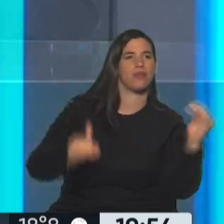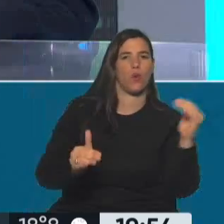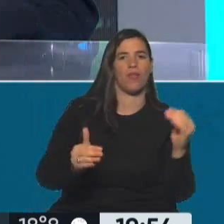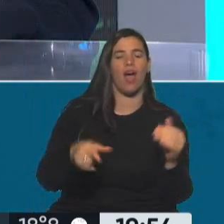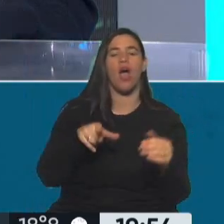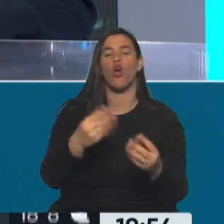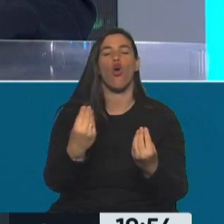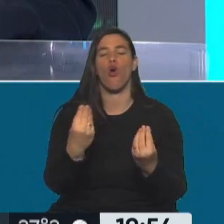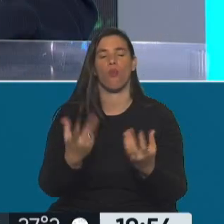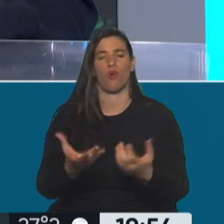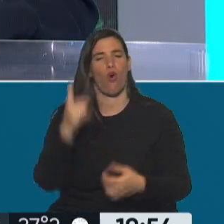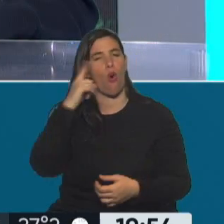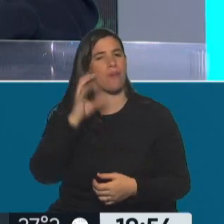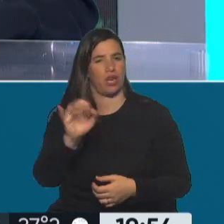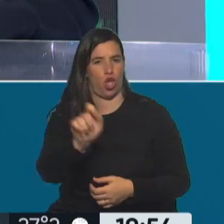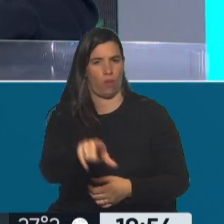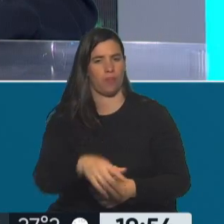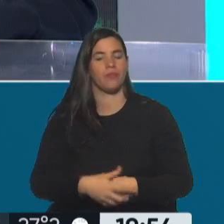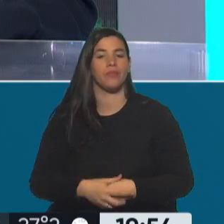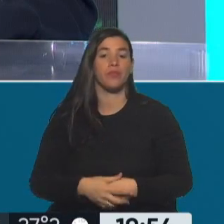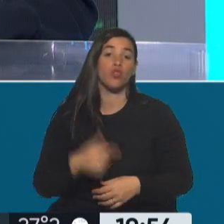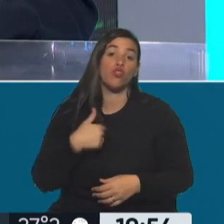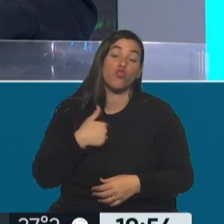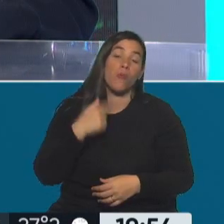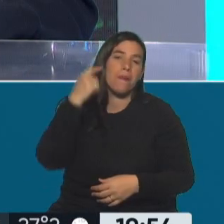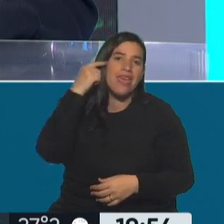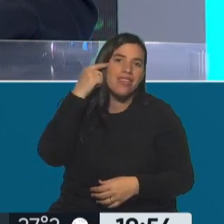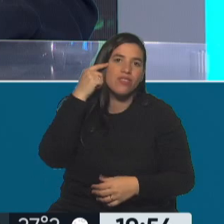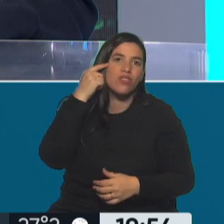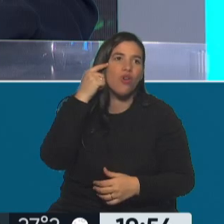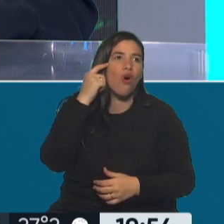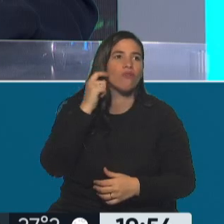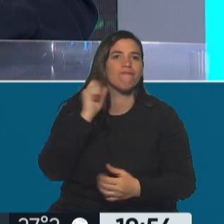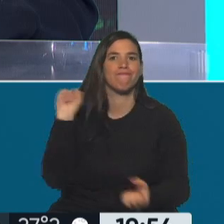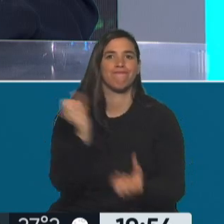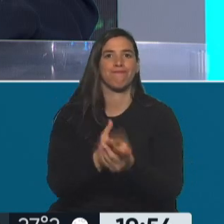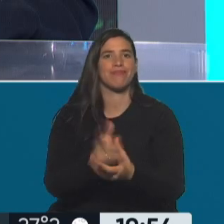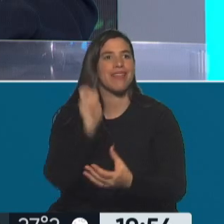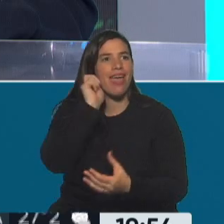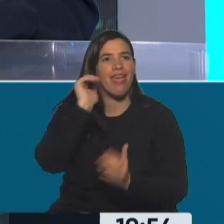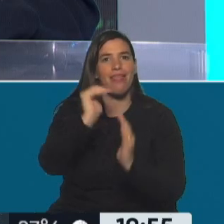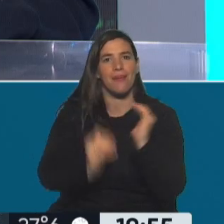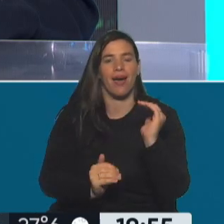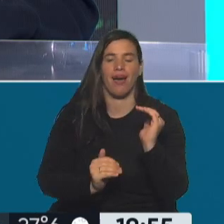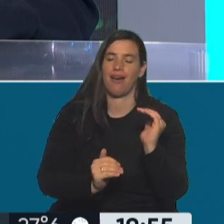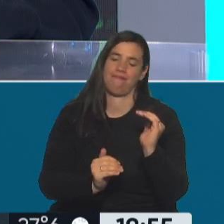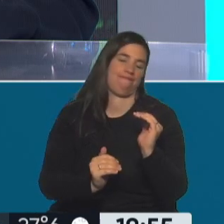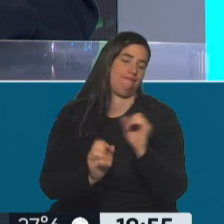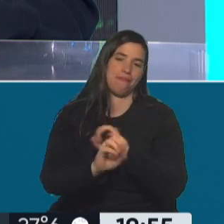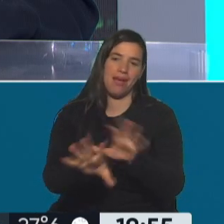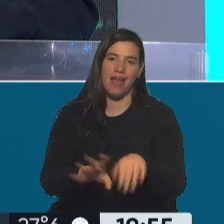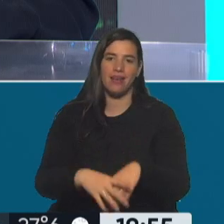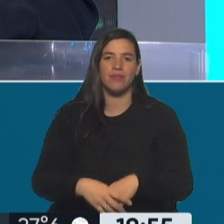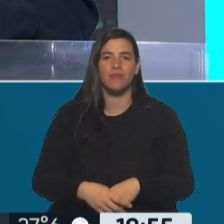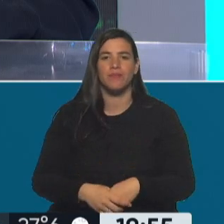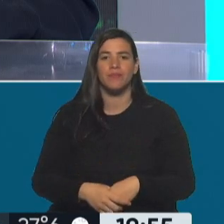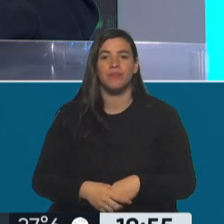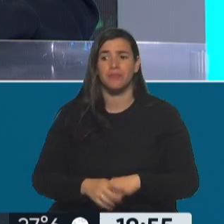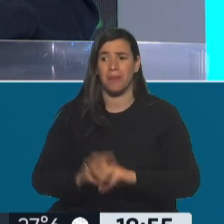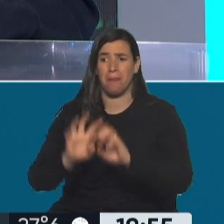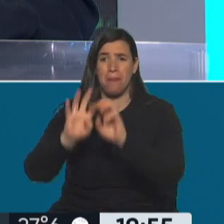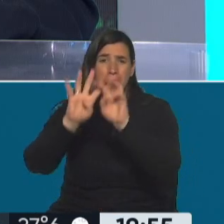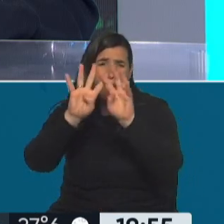Digo, y la derecha no quiere firmar una ley para que puedan pagar impuestos por ese dinero. No la quieren firmar. Y